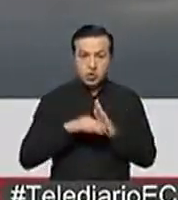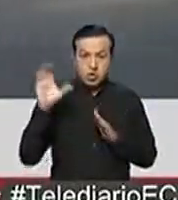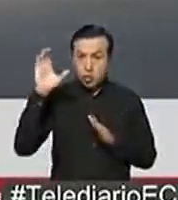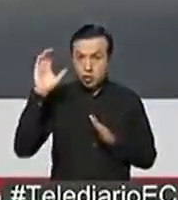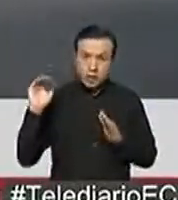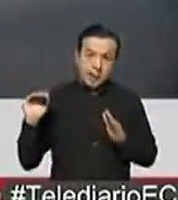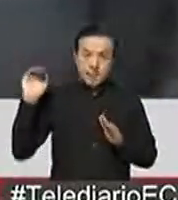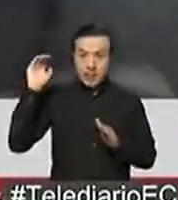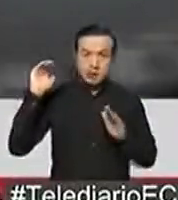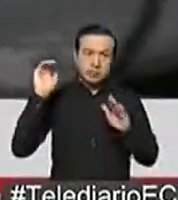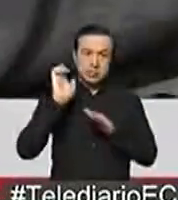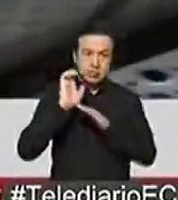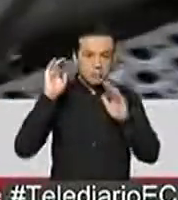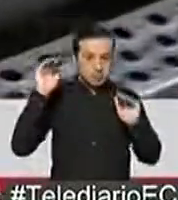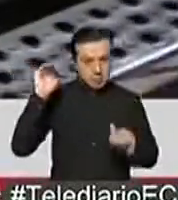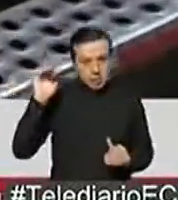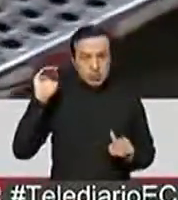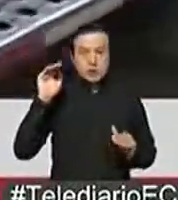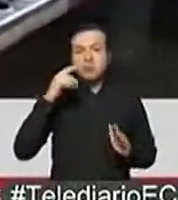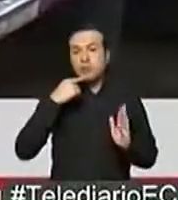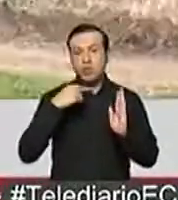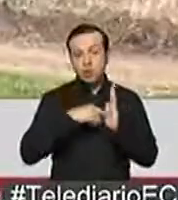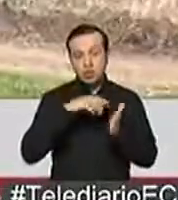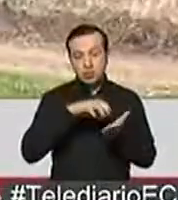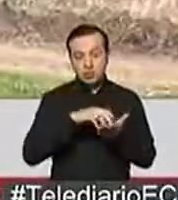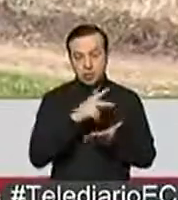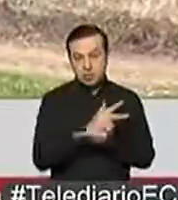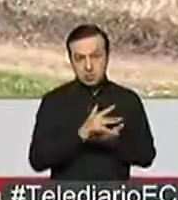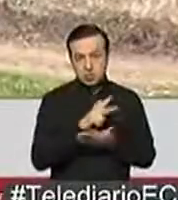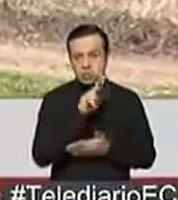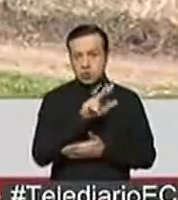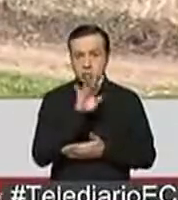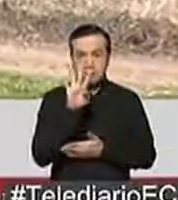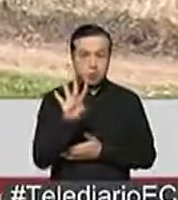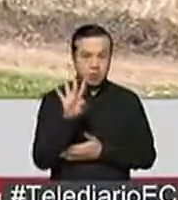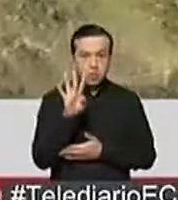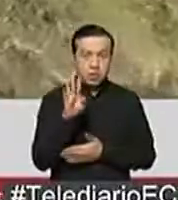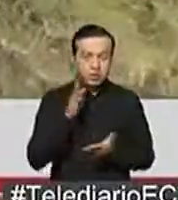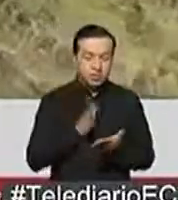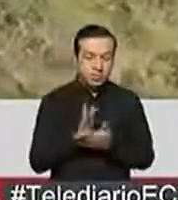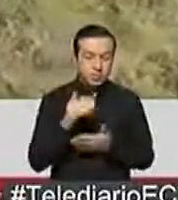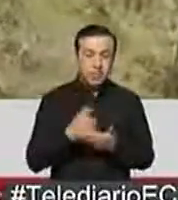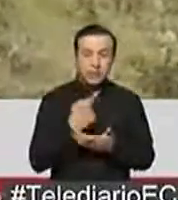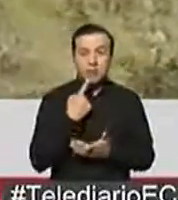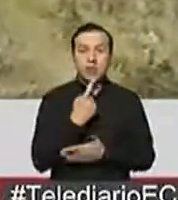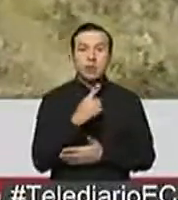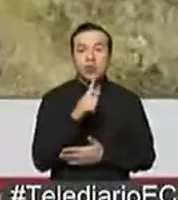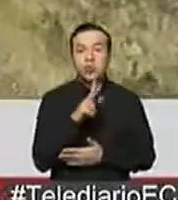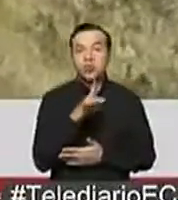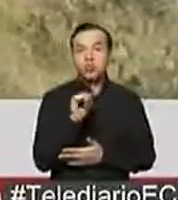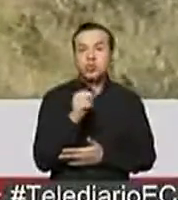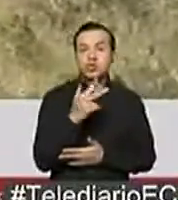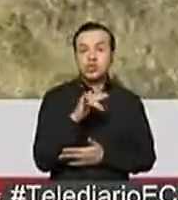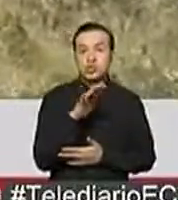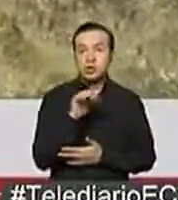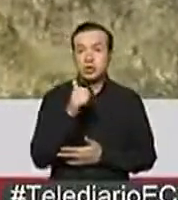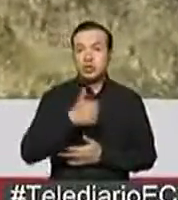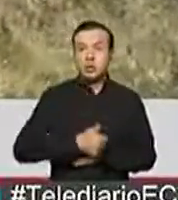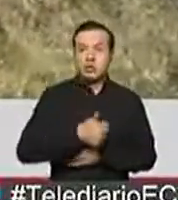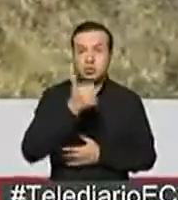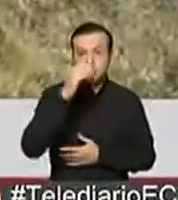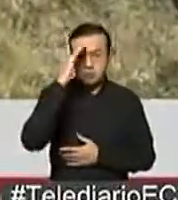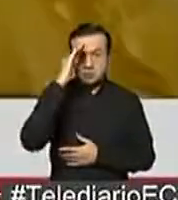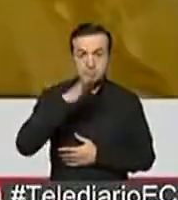el tráfico de combustibles. Solo en Carchi existe cerca de 34 pasos no regulares. Así lo explica Luis Chica, comandante de policía